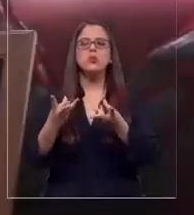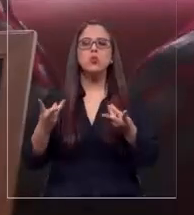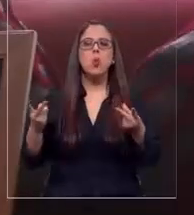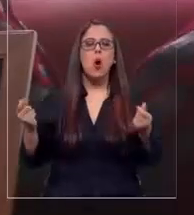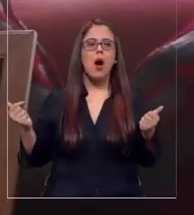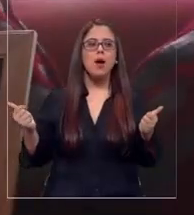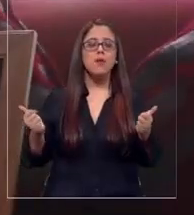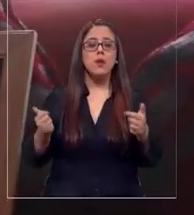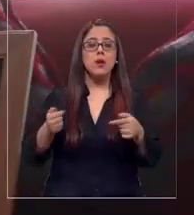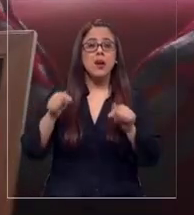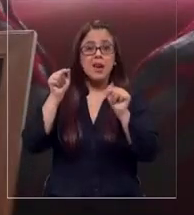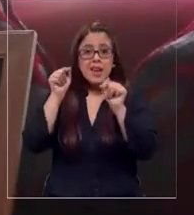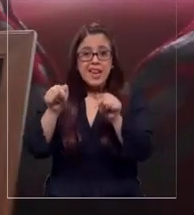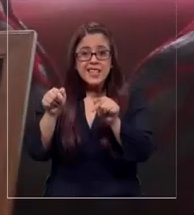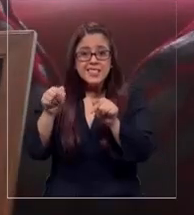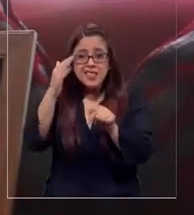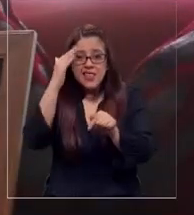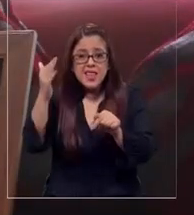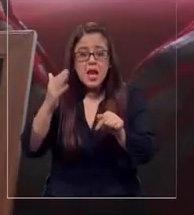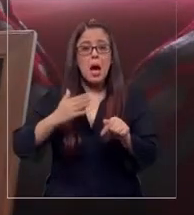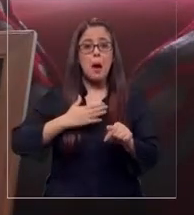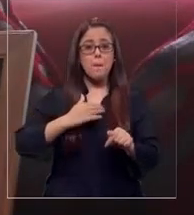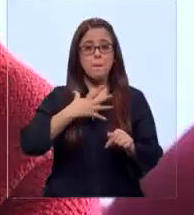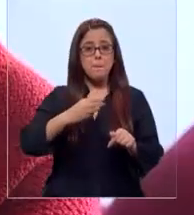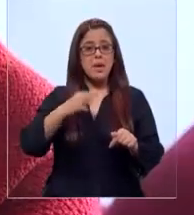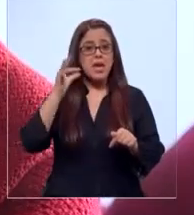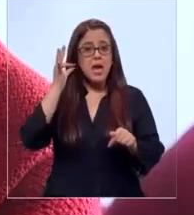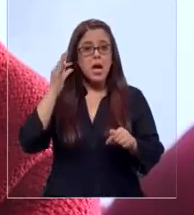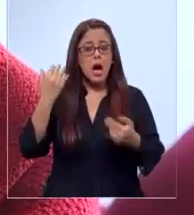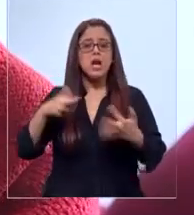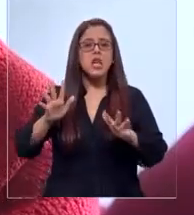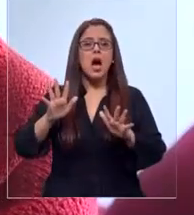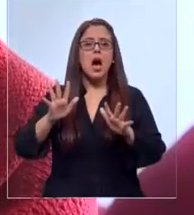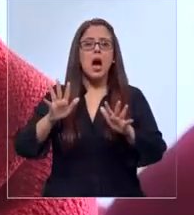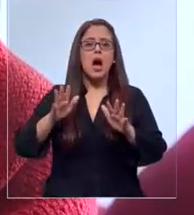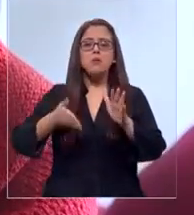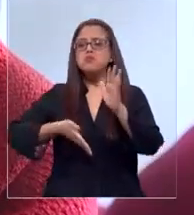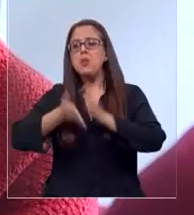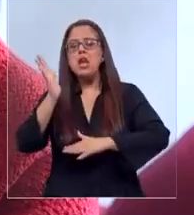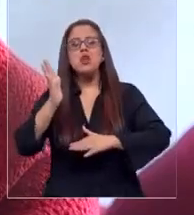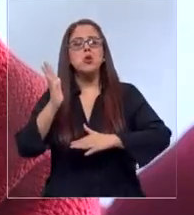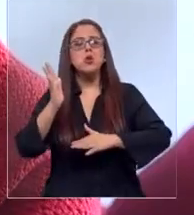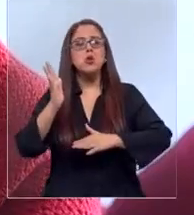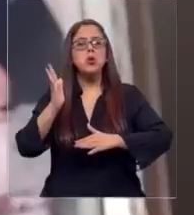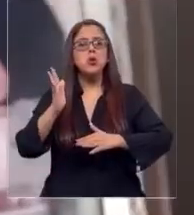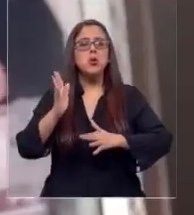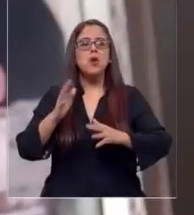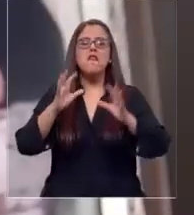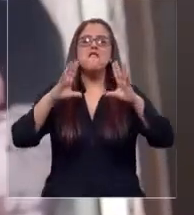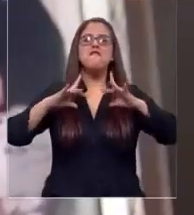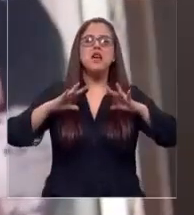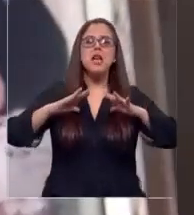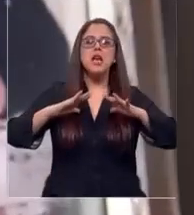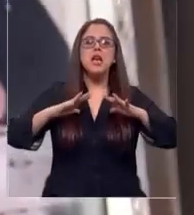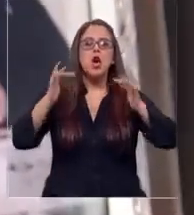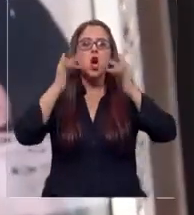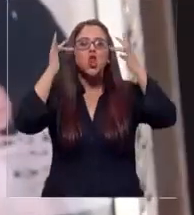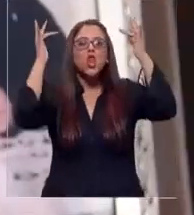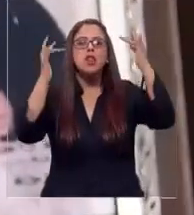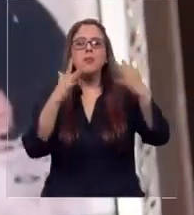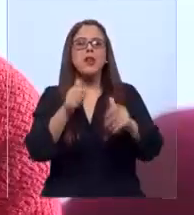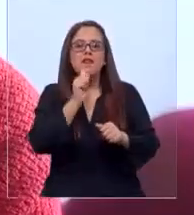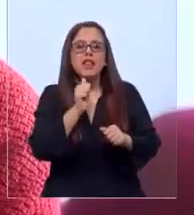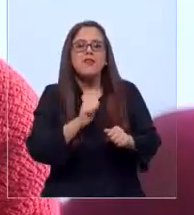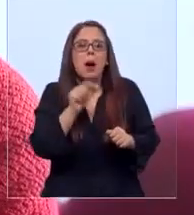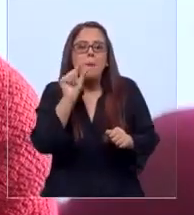Y ese día mi hija salió feliz, contenta, todo ella, porque le faltaban pocos días para cumplir sus 9 años. Yo entregué a mi hija en